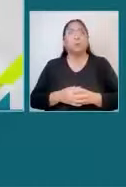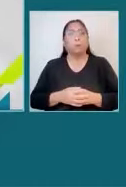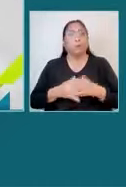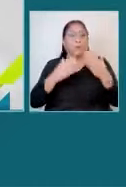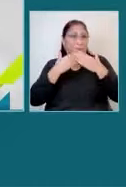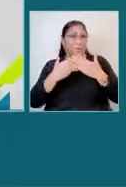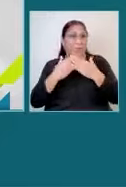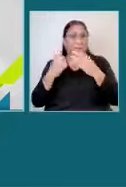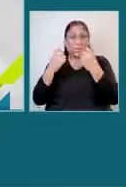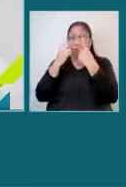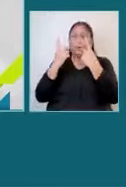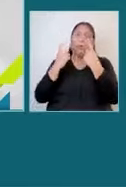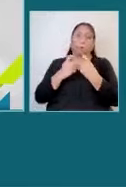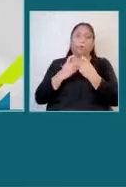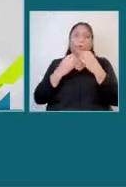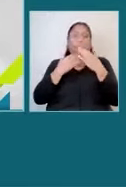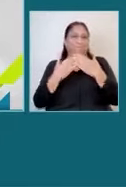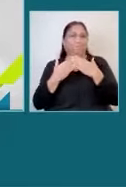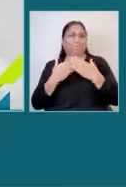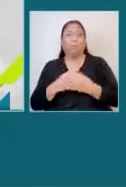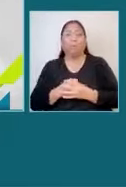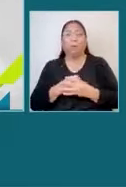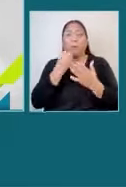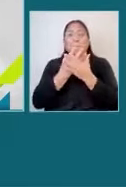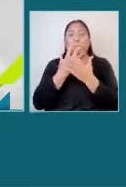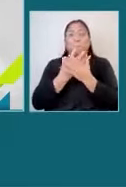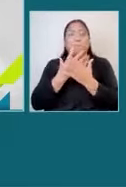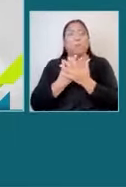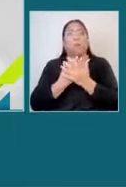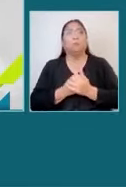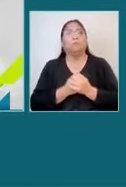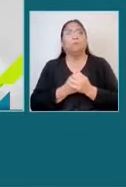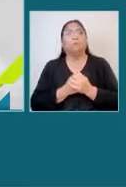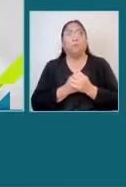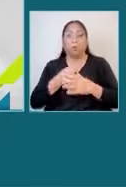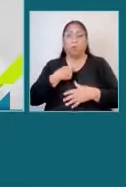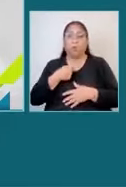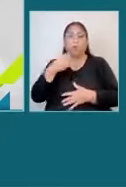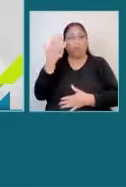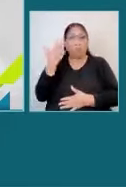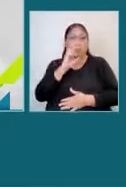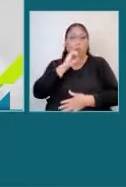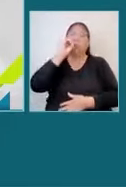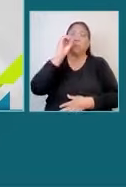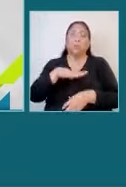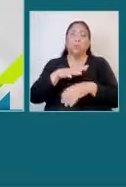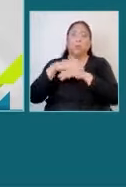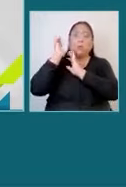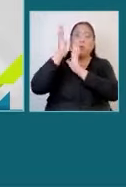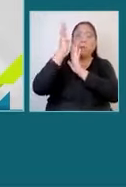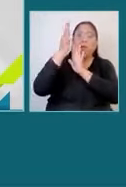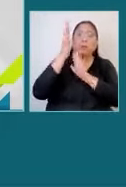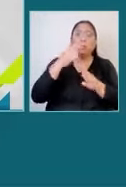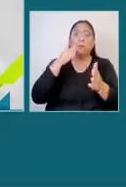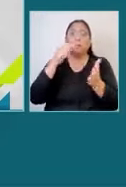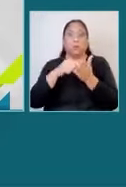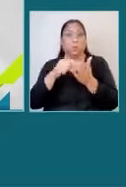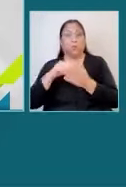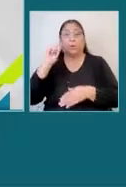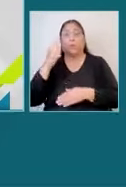Gracias por la pregunta, Jenny. Bien, como mencionaba en la presentación, digamos, en mi primera